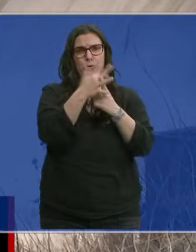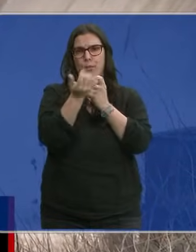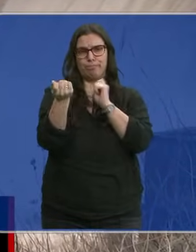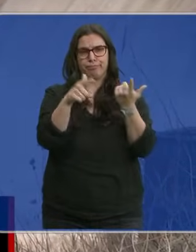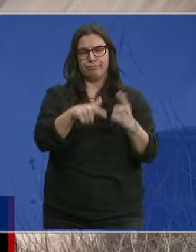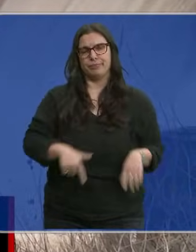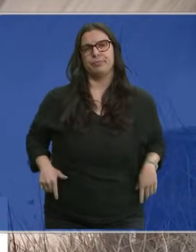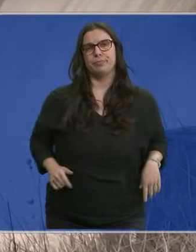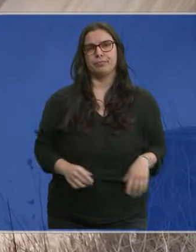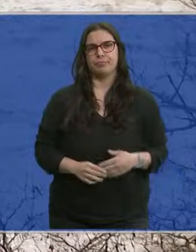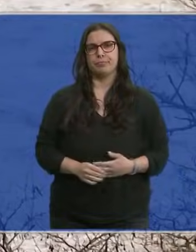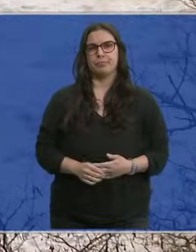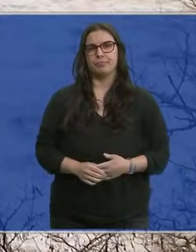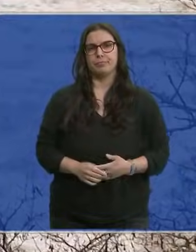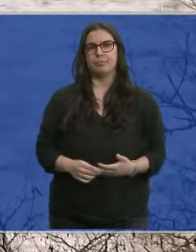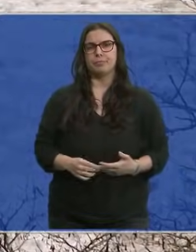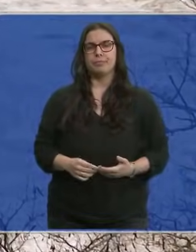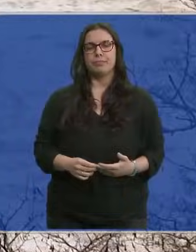similar.